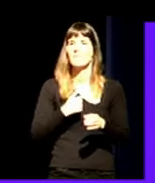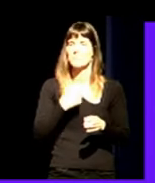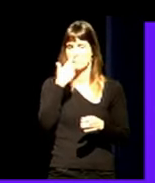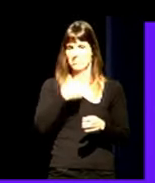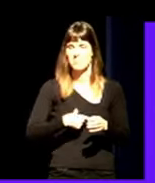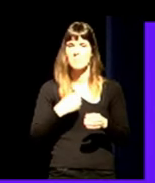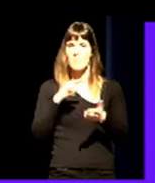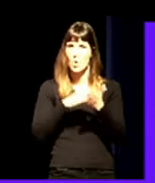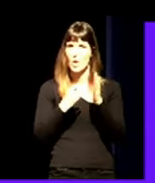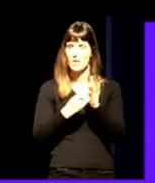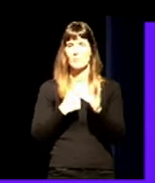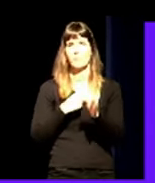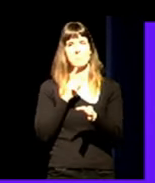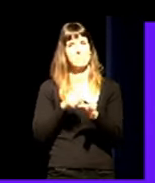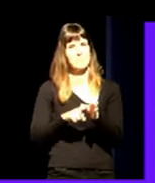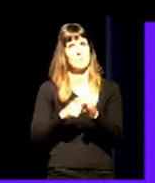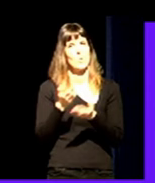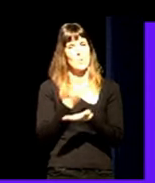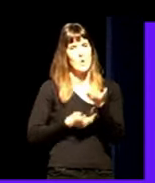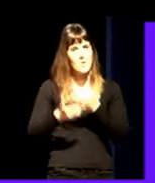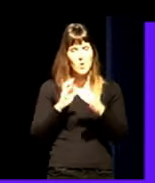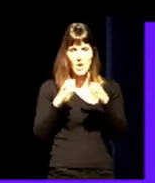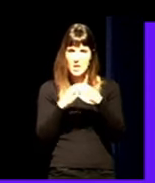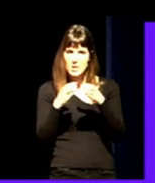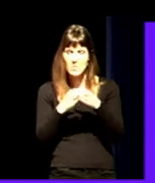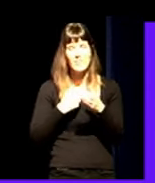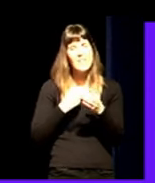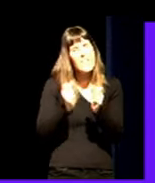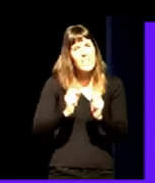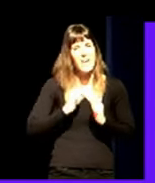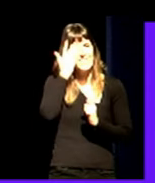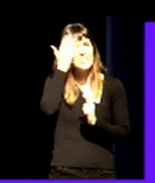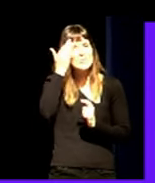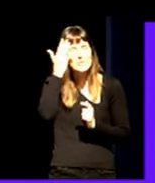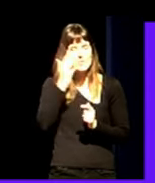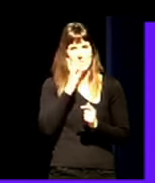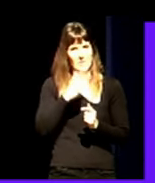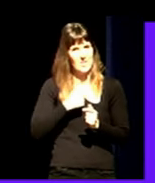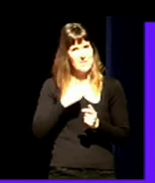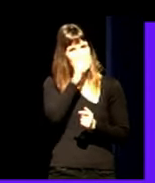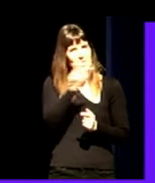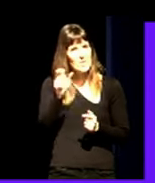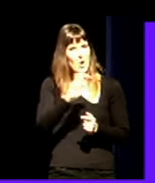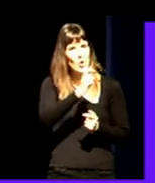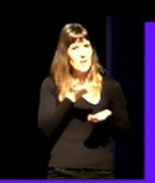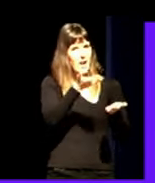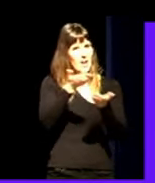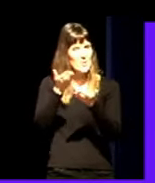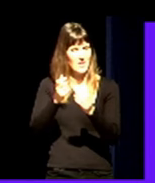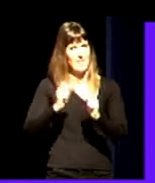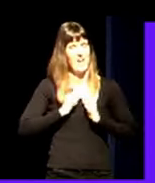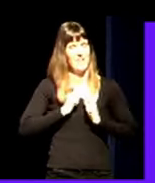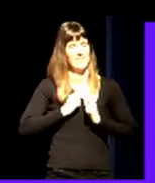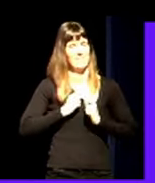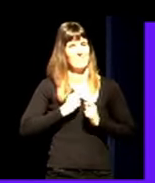parte de un proyecto, formo parte del equipo, me ilusiona hacer esto porque estoy ayudando a otros. Esto es muy